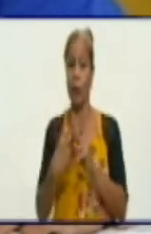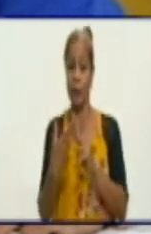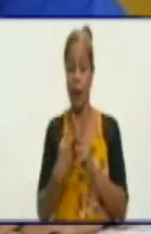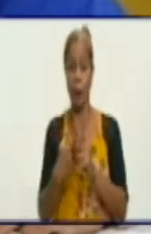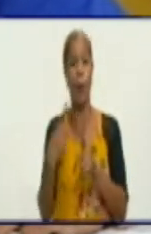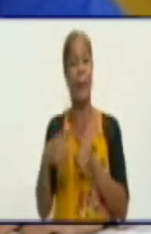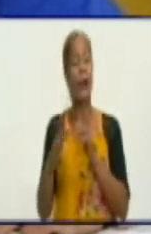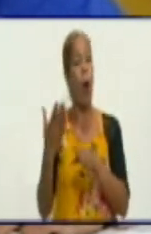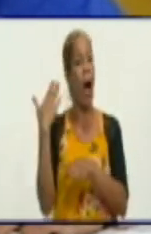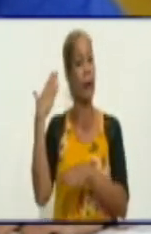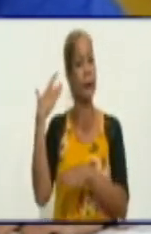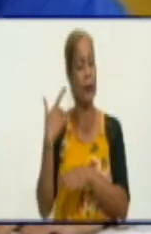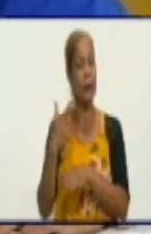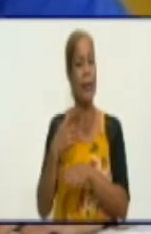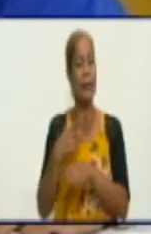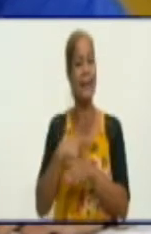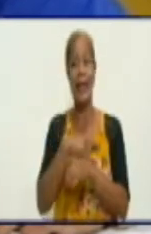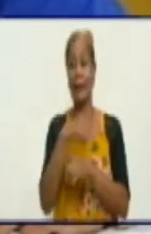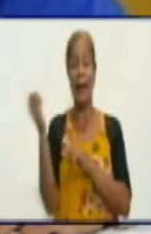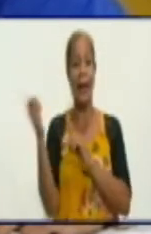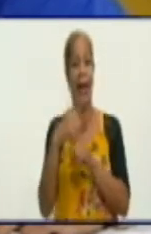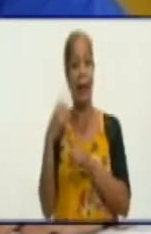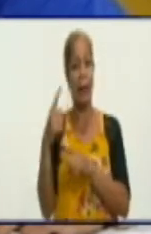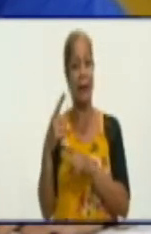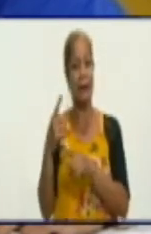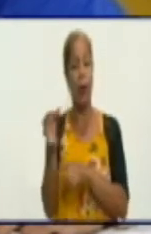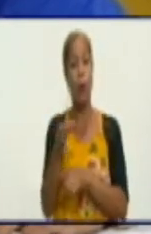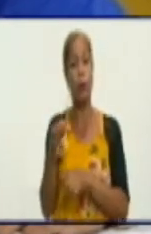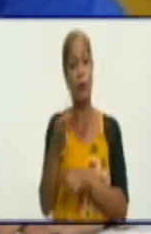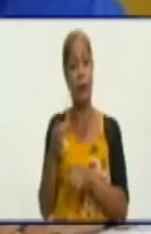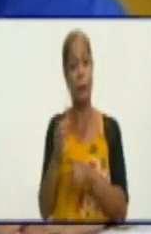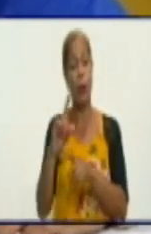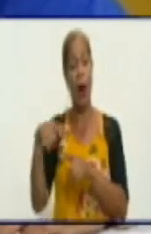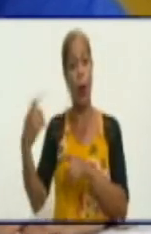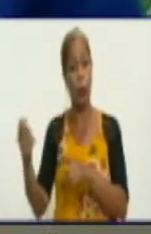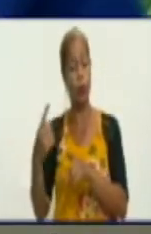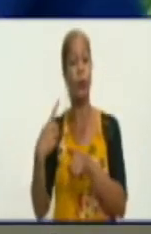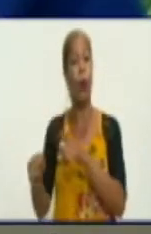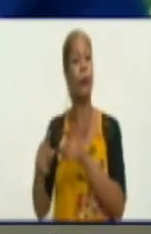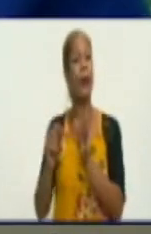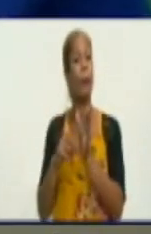provincias en el traslado de muestras de los casos, con PCR. Incluso,